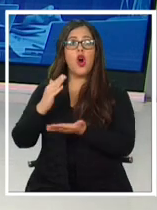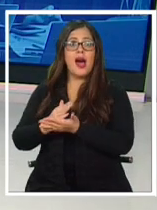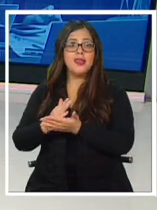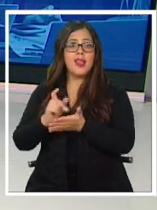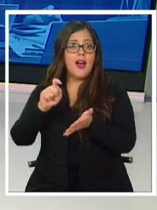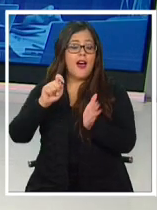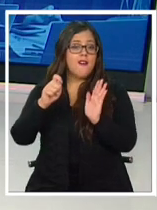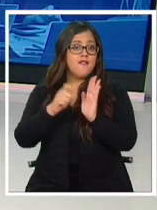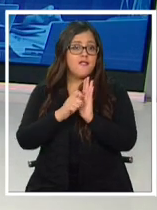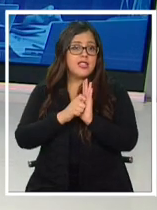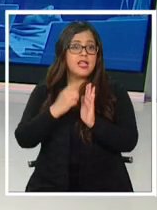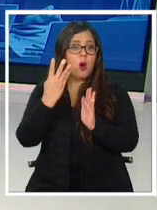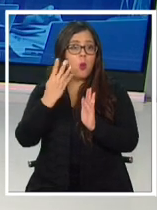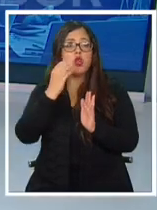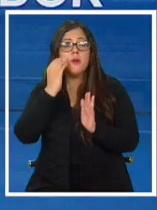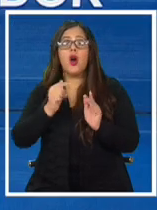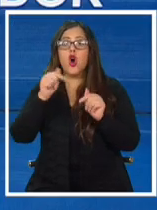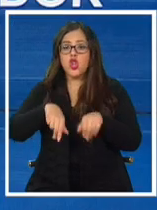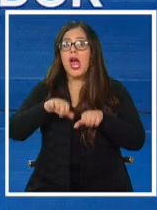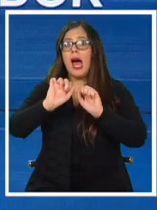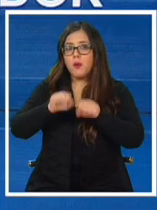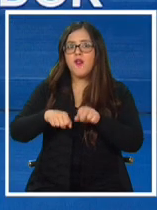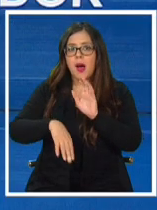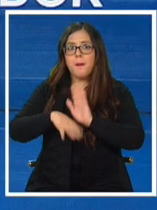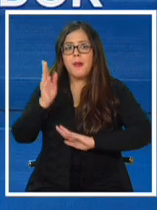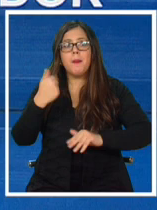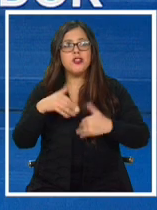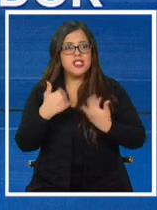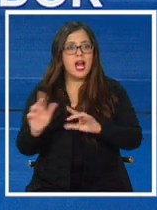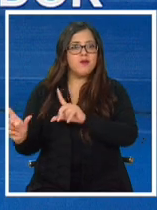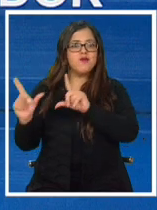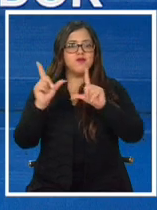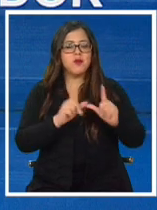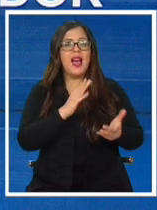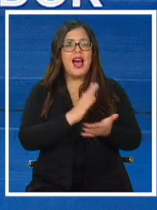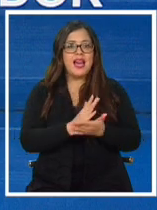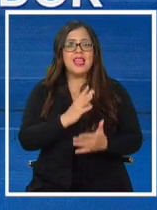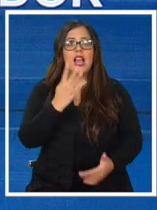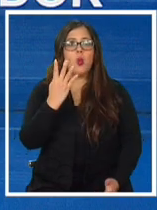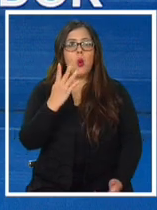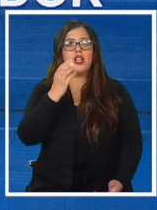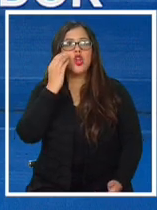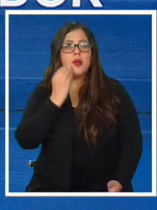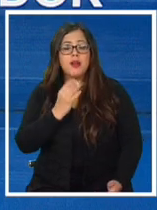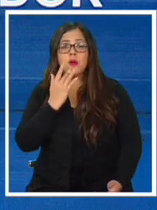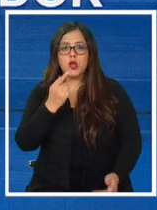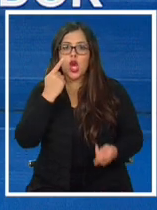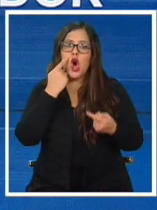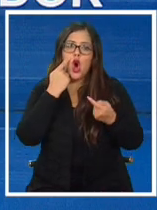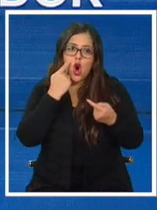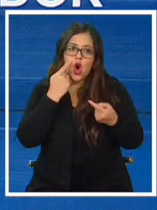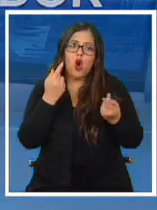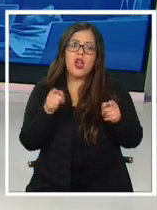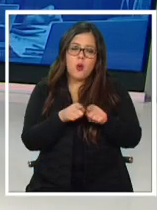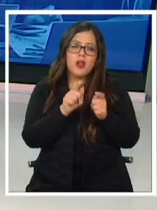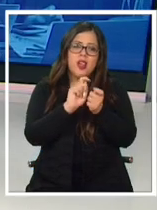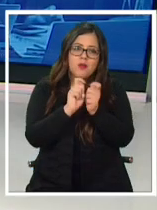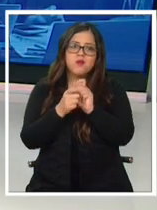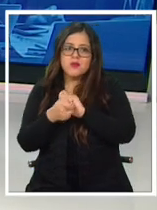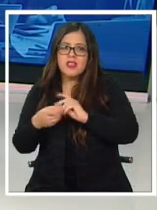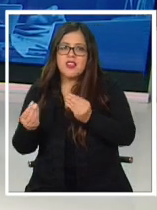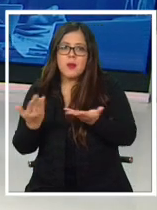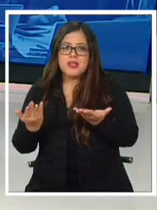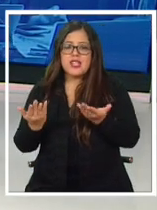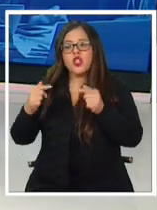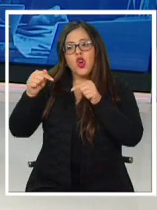mayo. Hoy día se han aprobado más. Lo tenemos, eso sí, actualizado hasta el día 4 de mayo porque hay que ajustar lo que va pasando